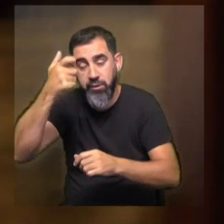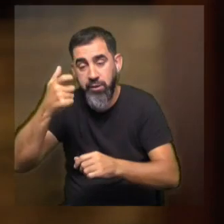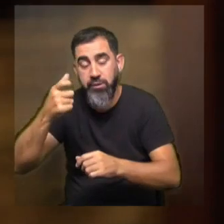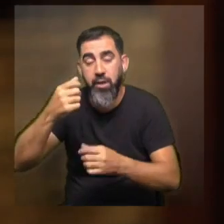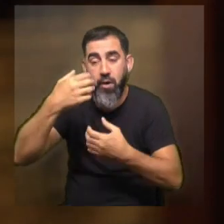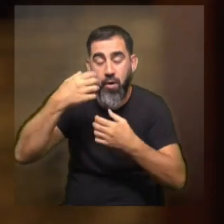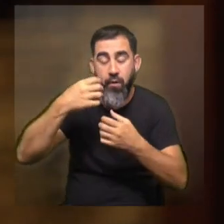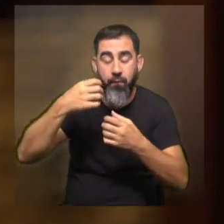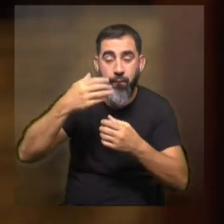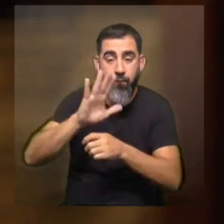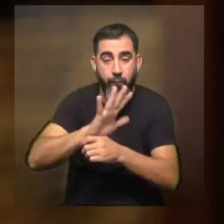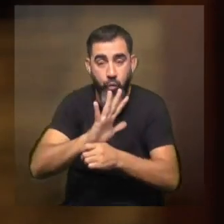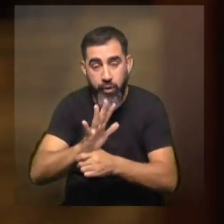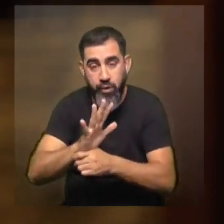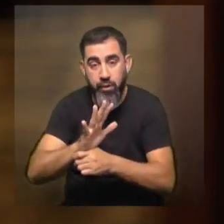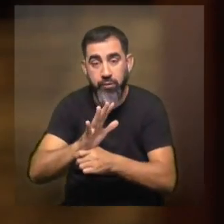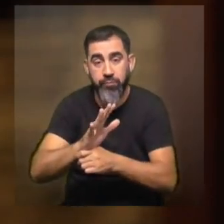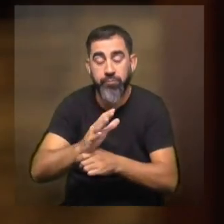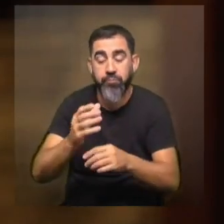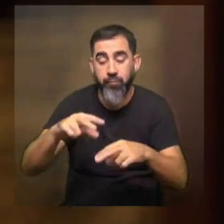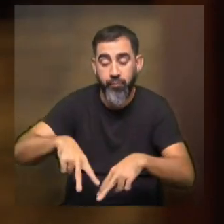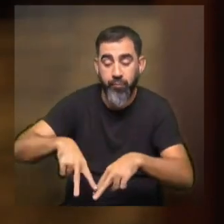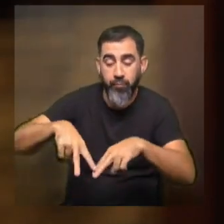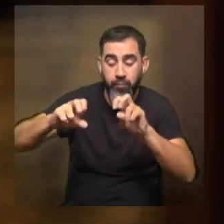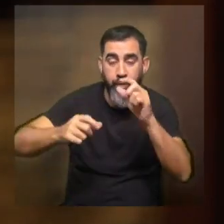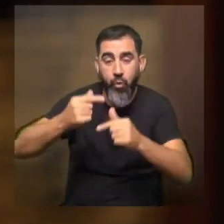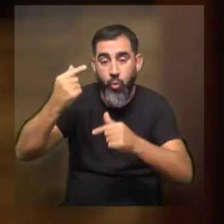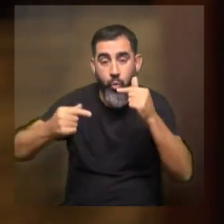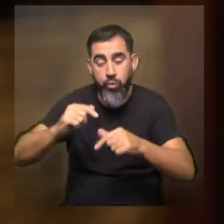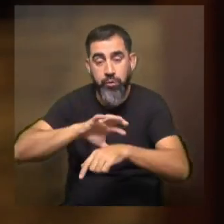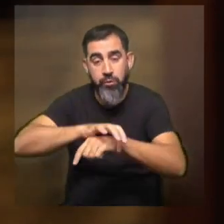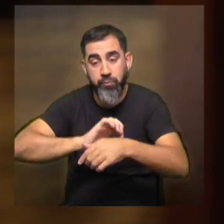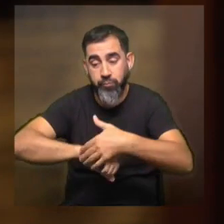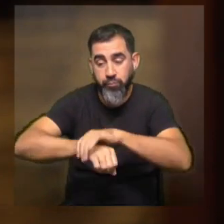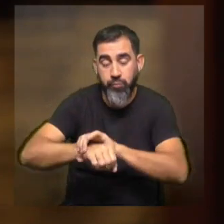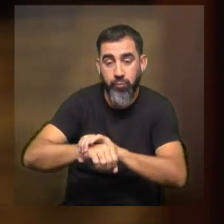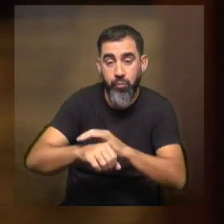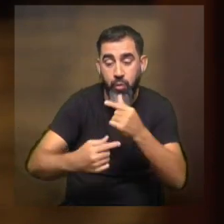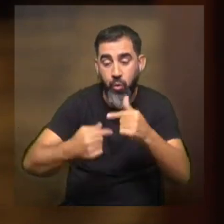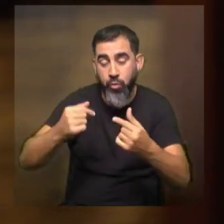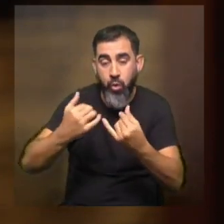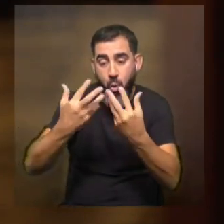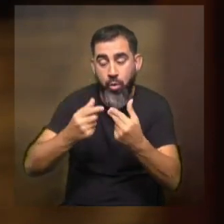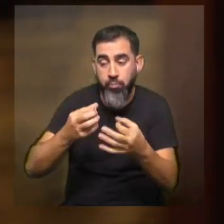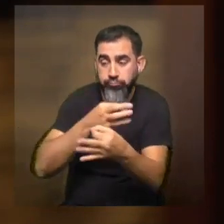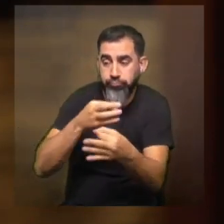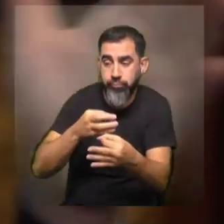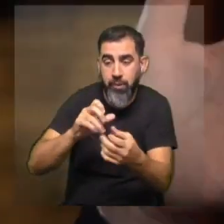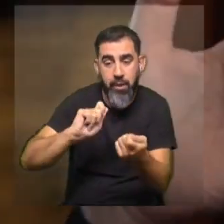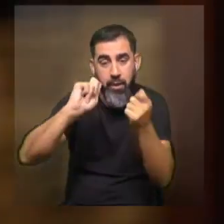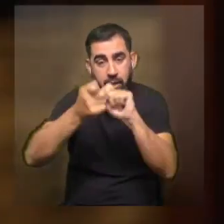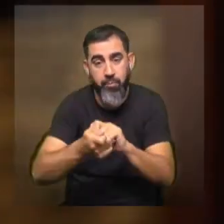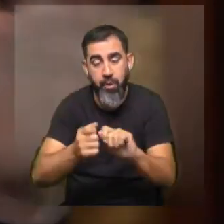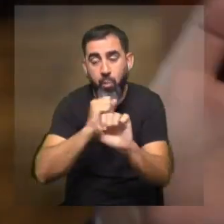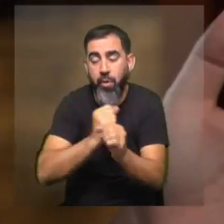El concepto de estudiar cosas antropocéntricas, organismos modelos, se rompe un poco. Podemos